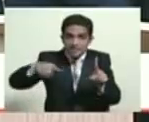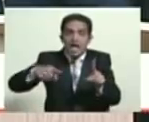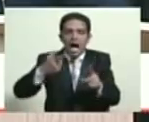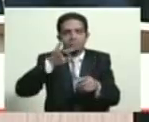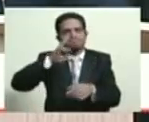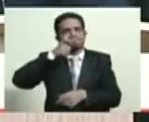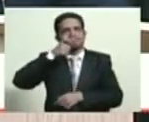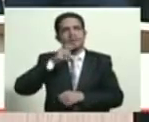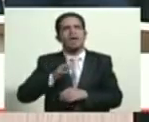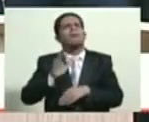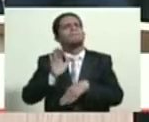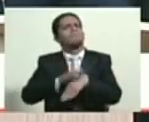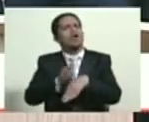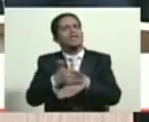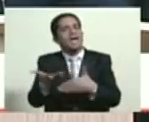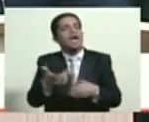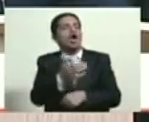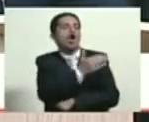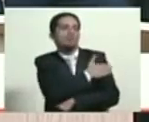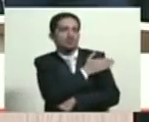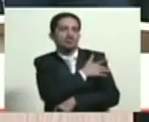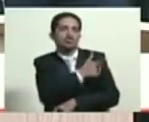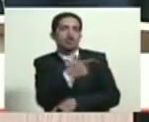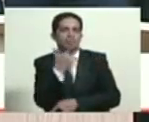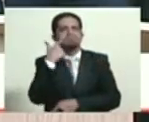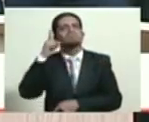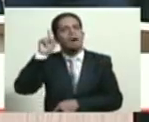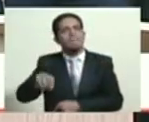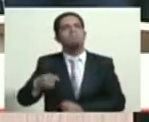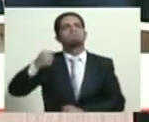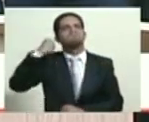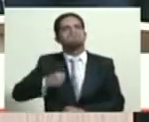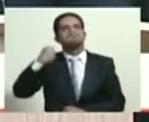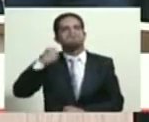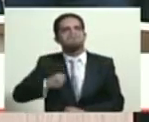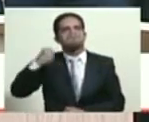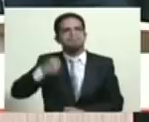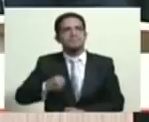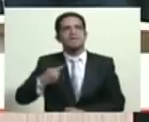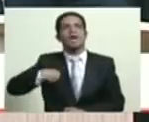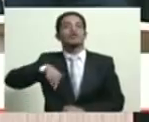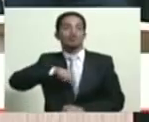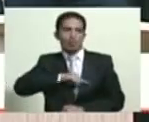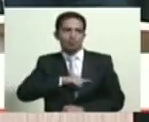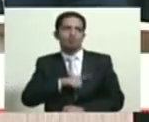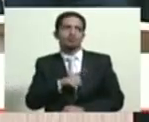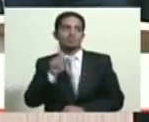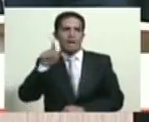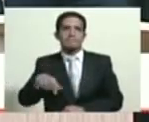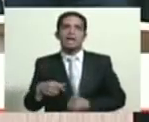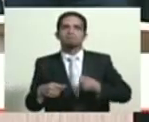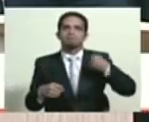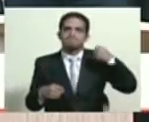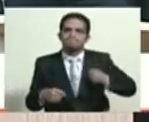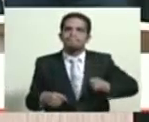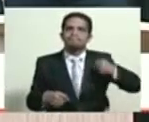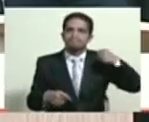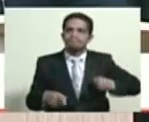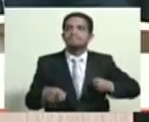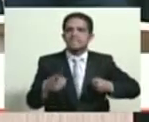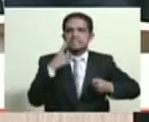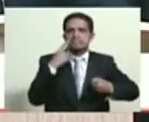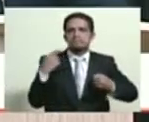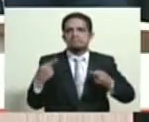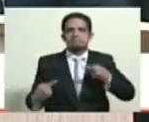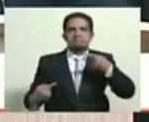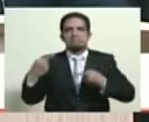Porque ellos van a persistir en su brutalidad. Y nosotros vamos a persistir en nuestra